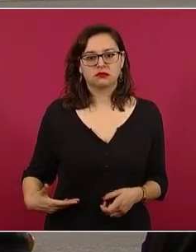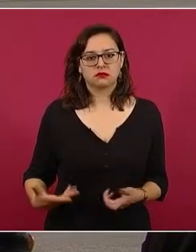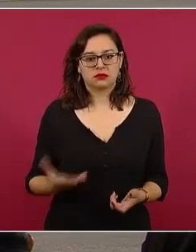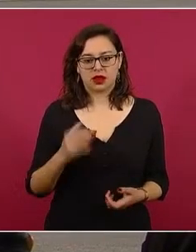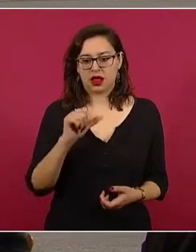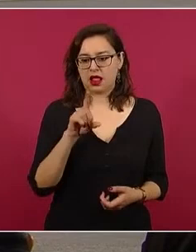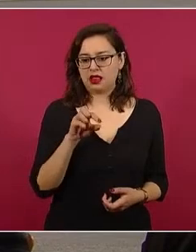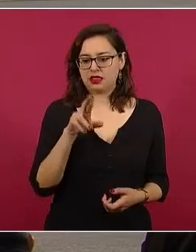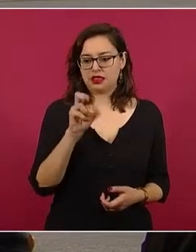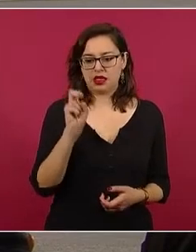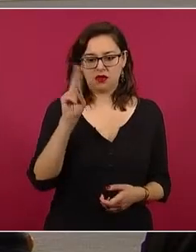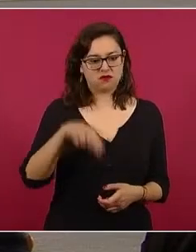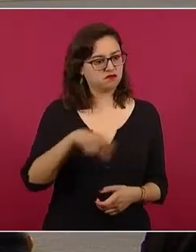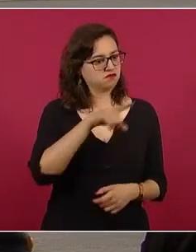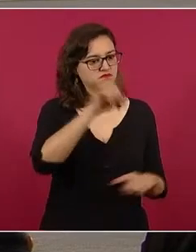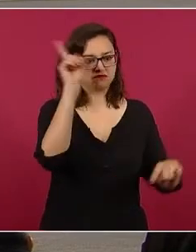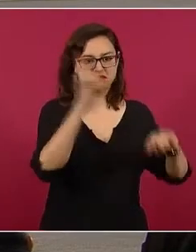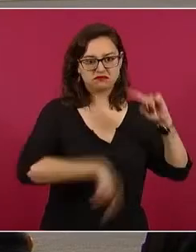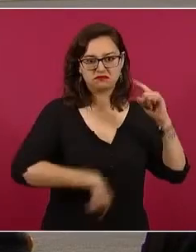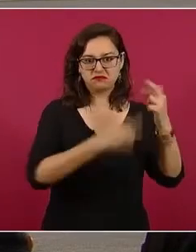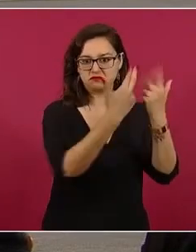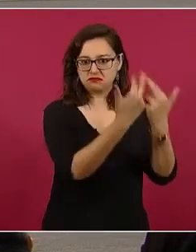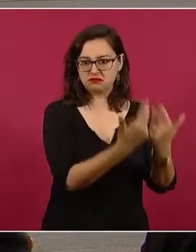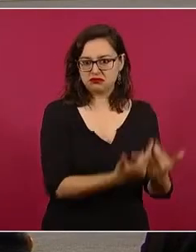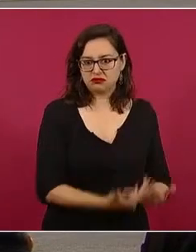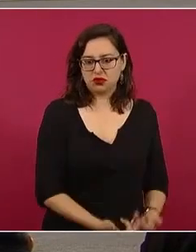esa organización de trabajadores,